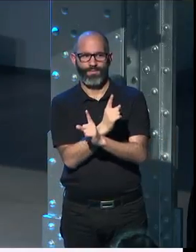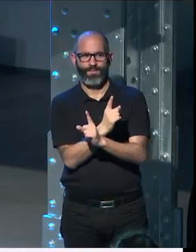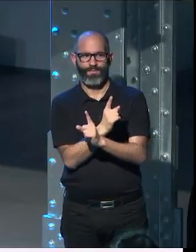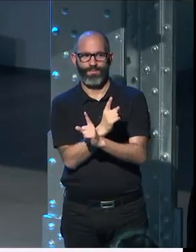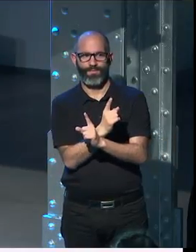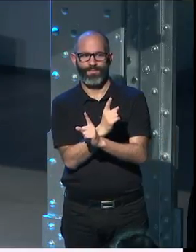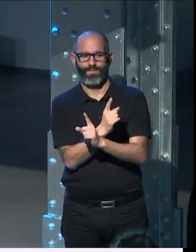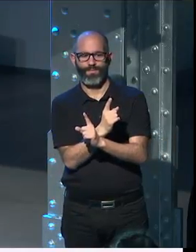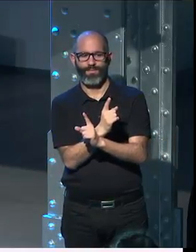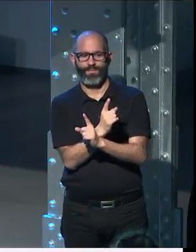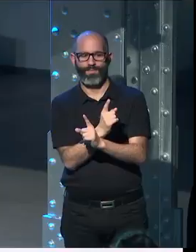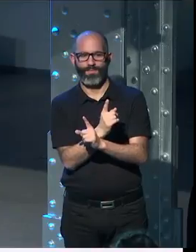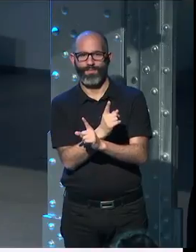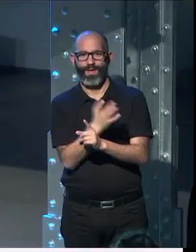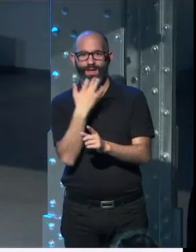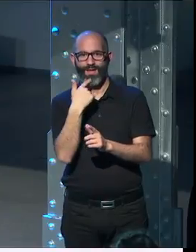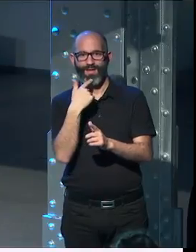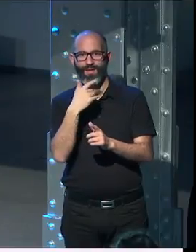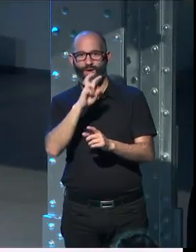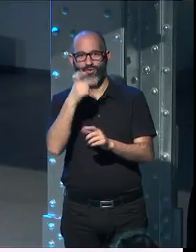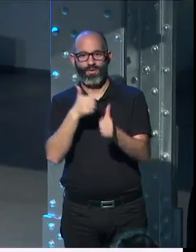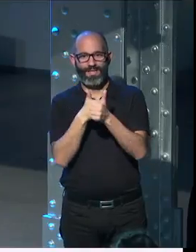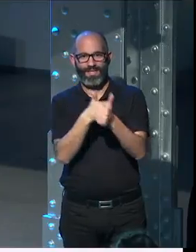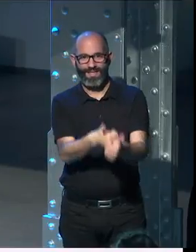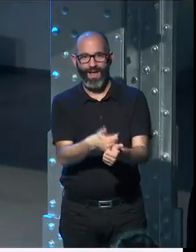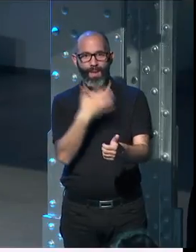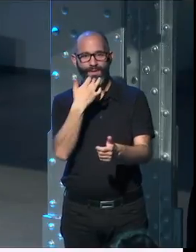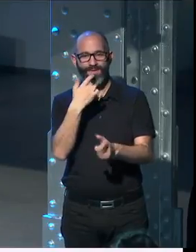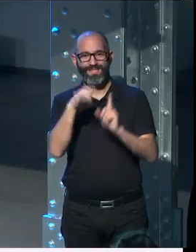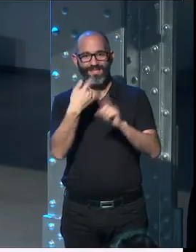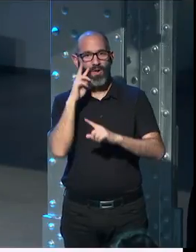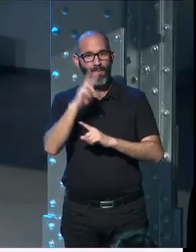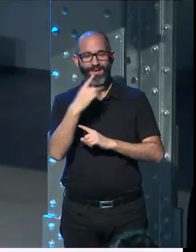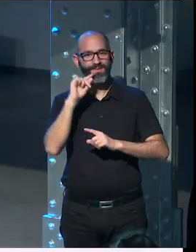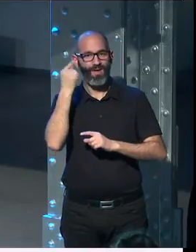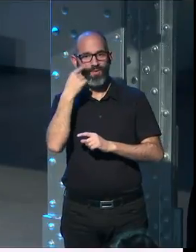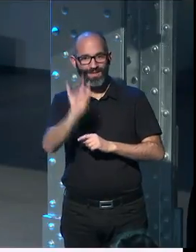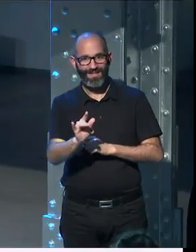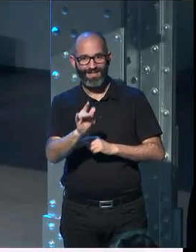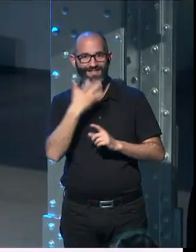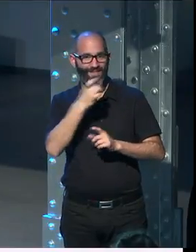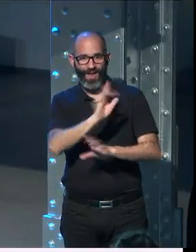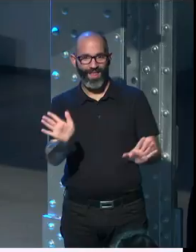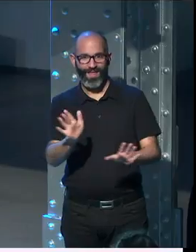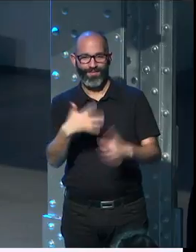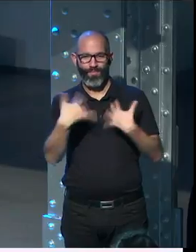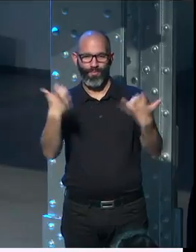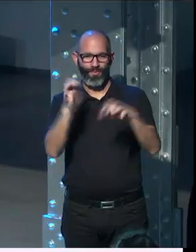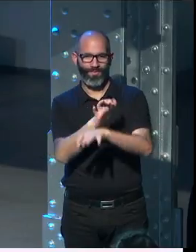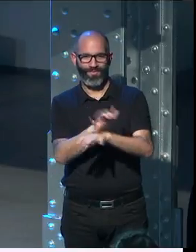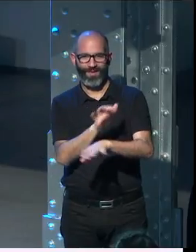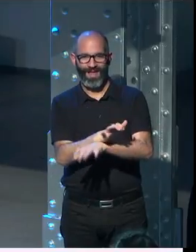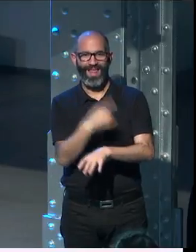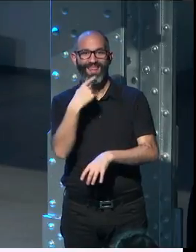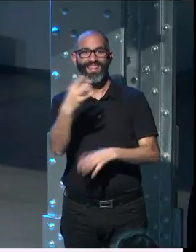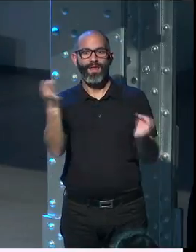En principio, no, le sigue dando las instrucciones y cuando lo miras, cuando se da cuenta. Se da cuenta de que no es él. Y lo